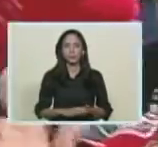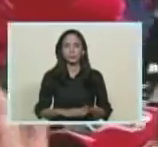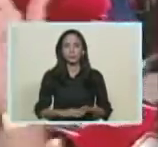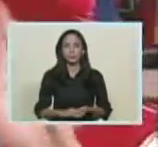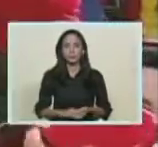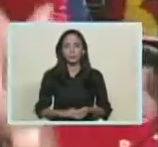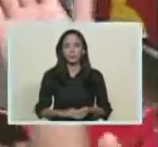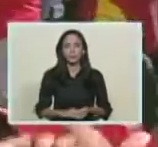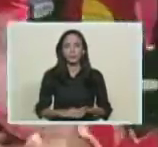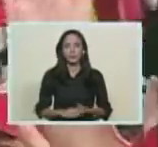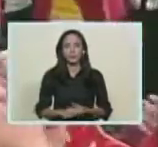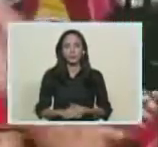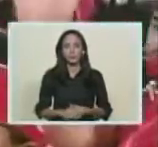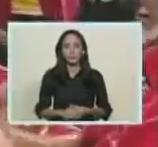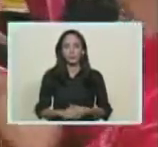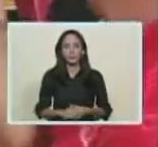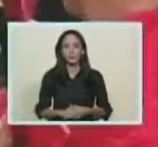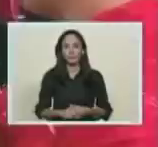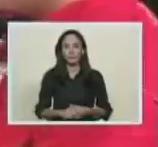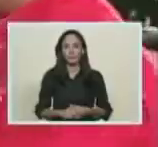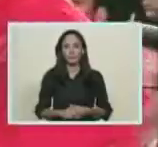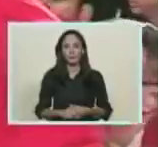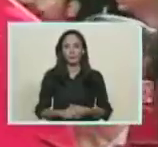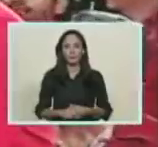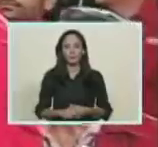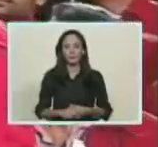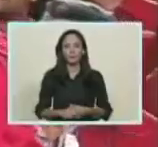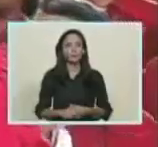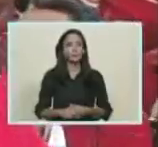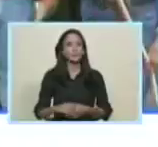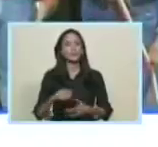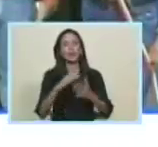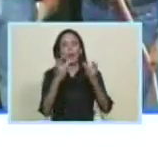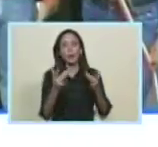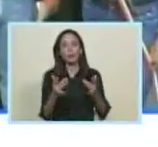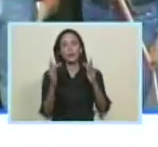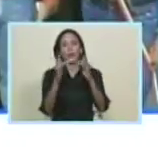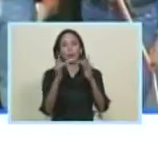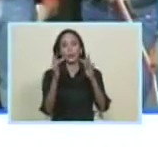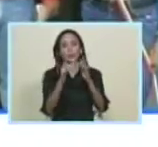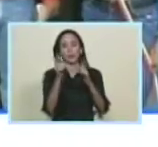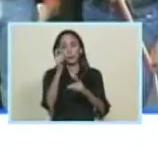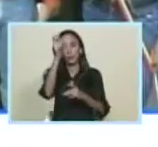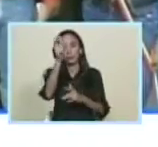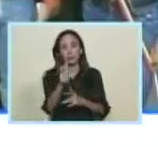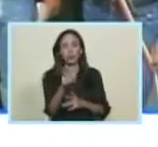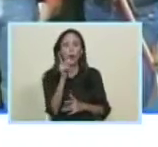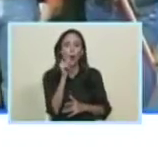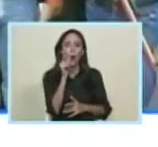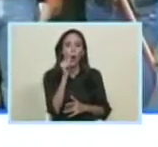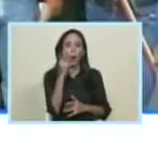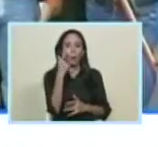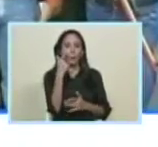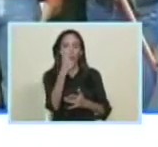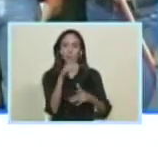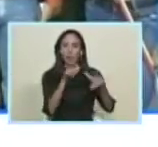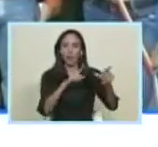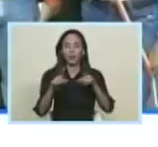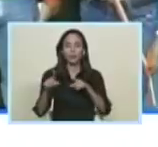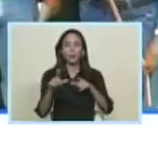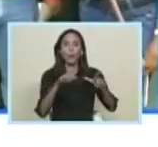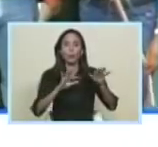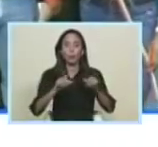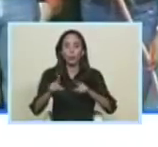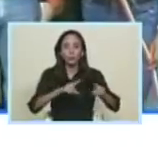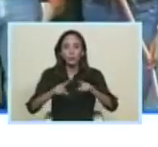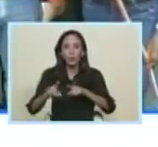Vamos a darle el pase Anthony Silva se encuentra ya coordinador nacional